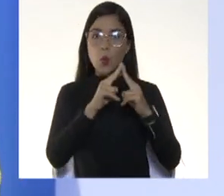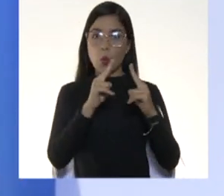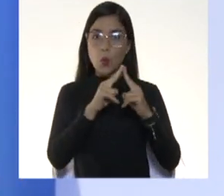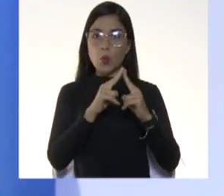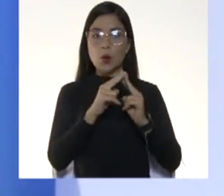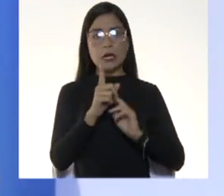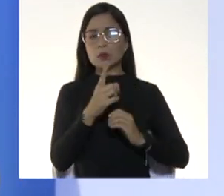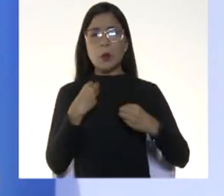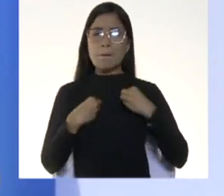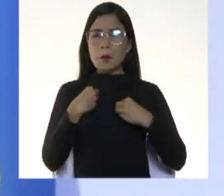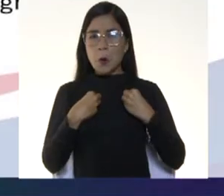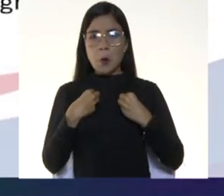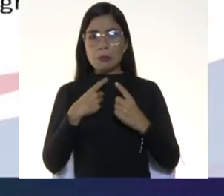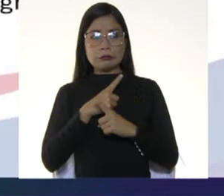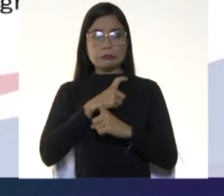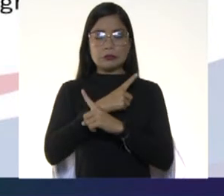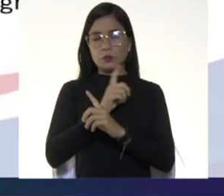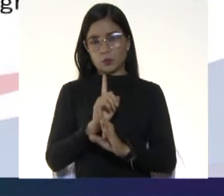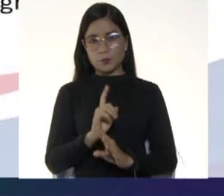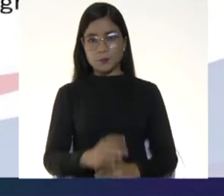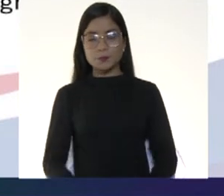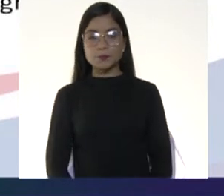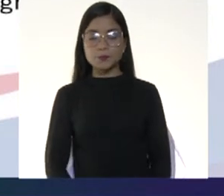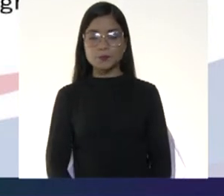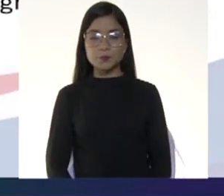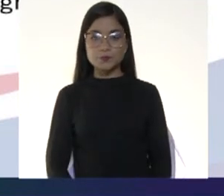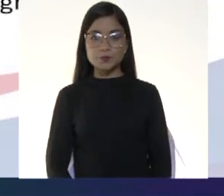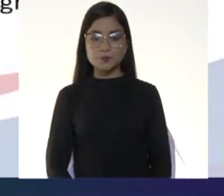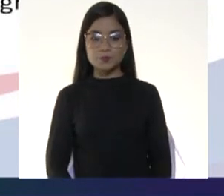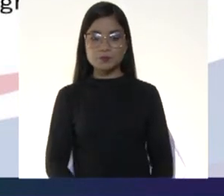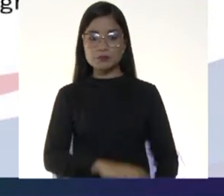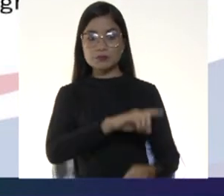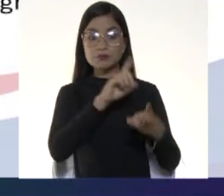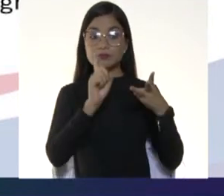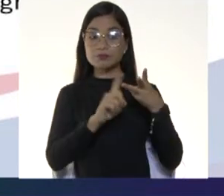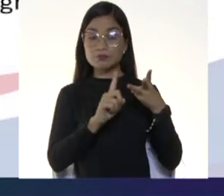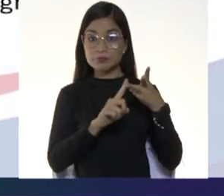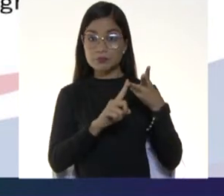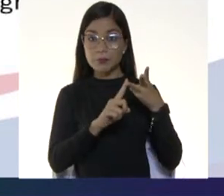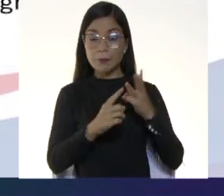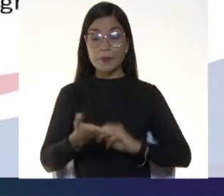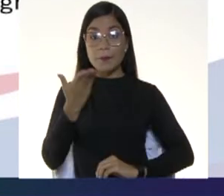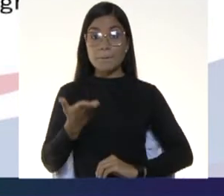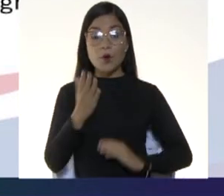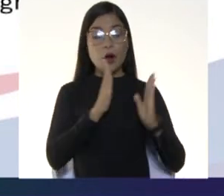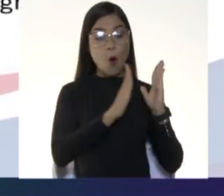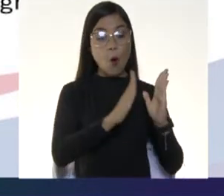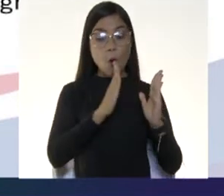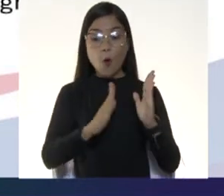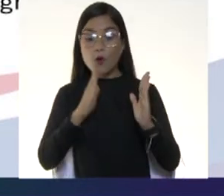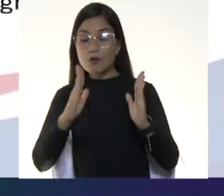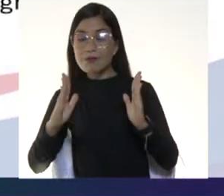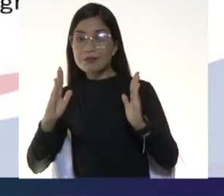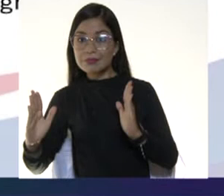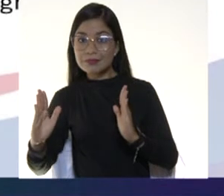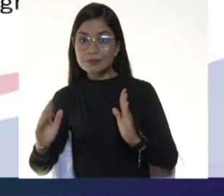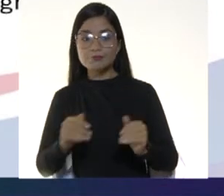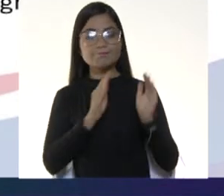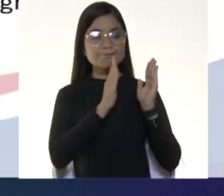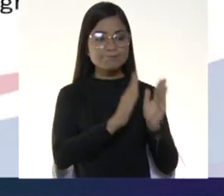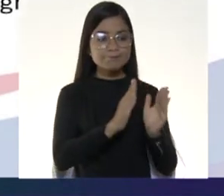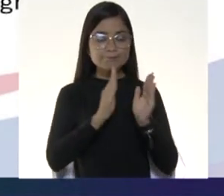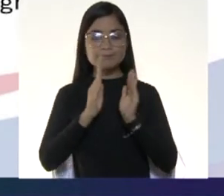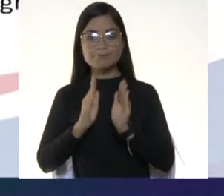y preocupaciones. Debido a esto, es importante la organización en lo que se refiere